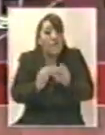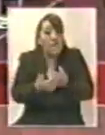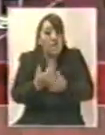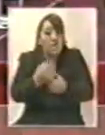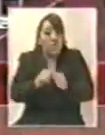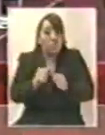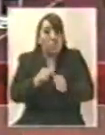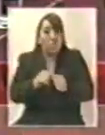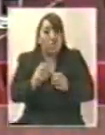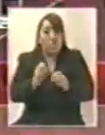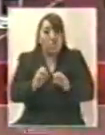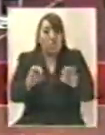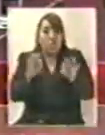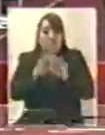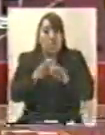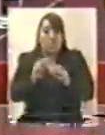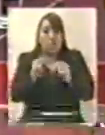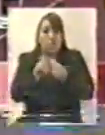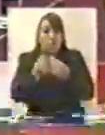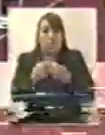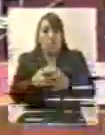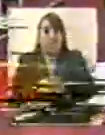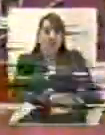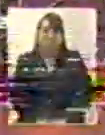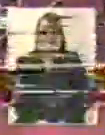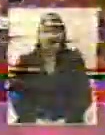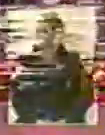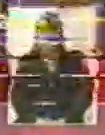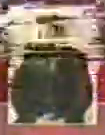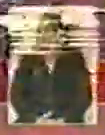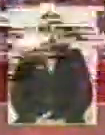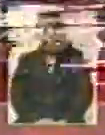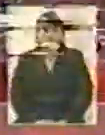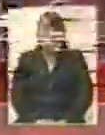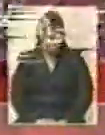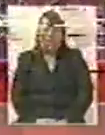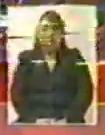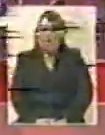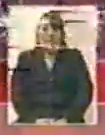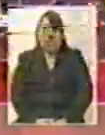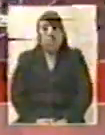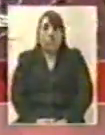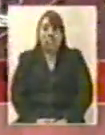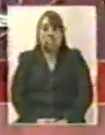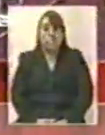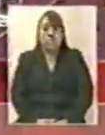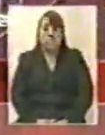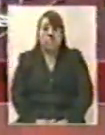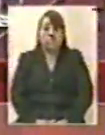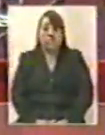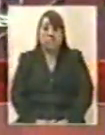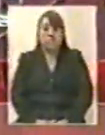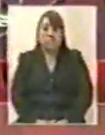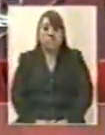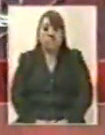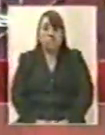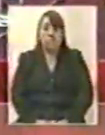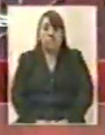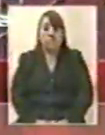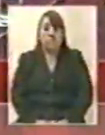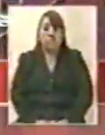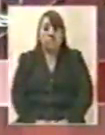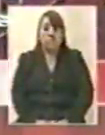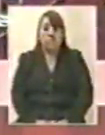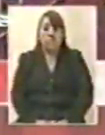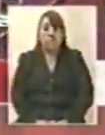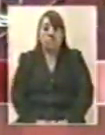De la se norma, deja ingresar Rocío, un número importante de partidos. Cuando se deja ingresar un número importante de partidos,